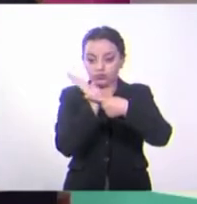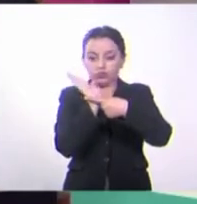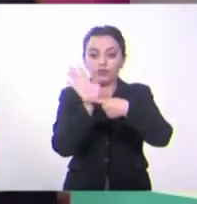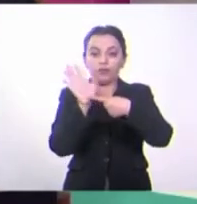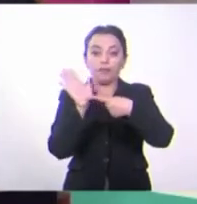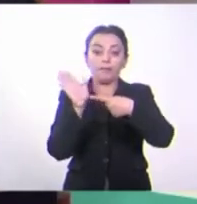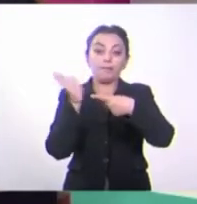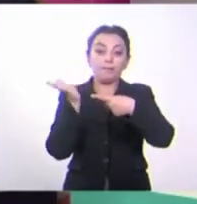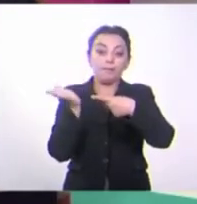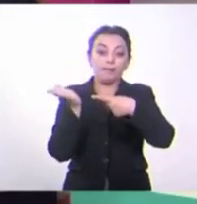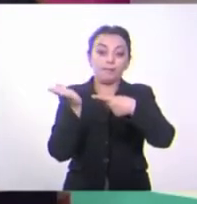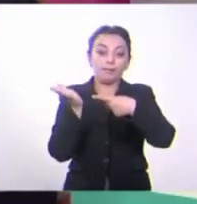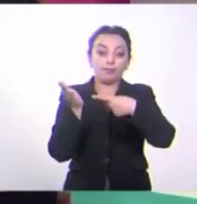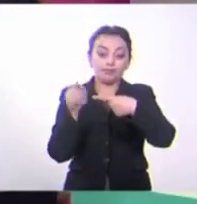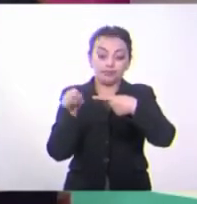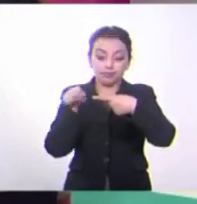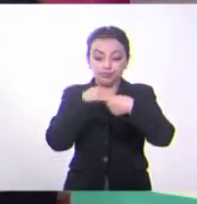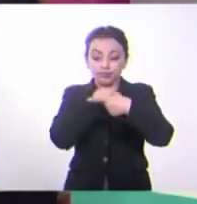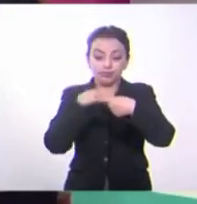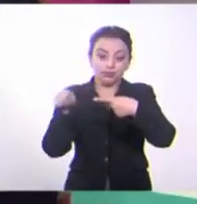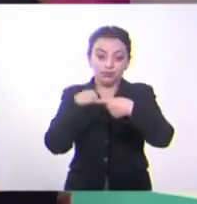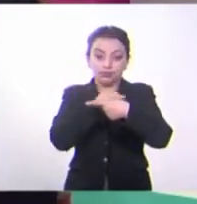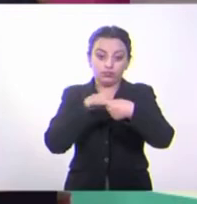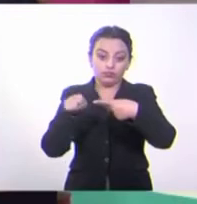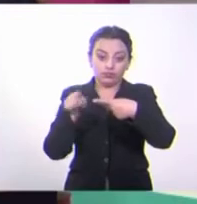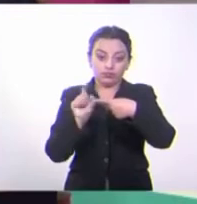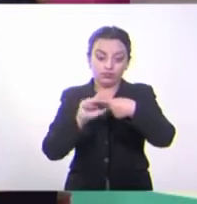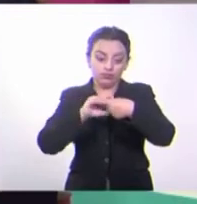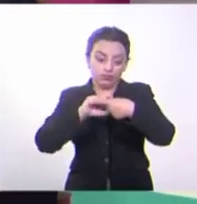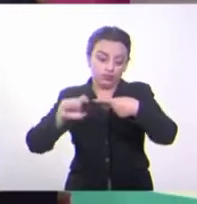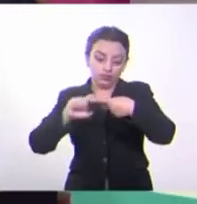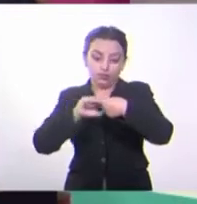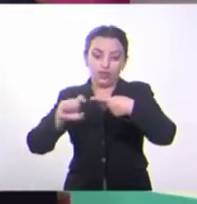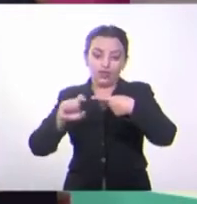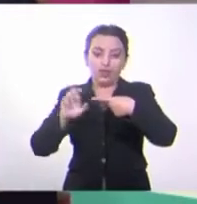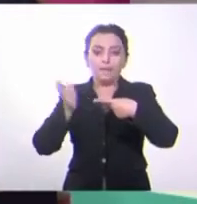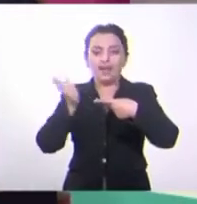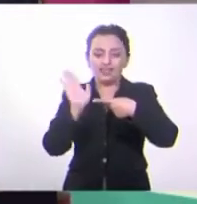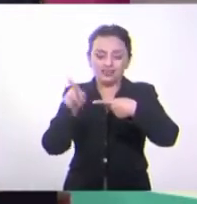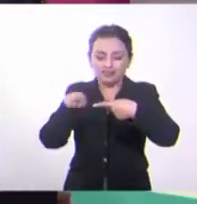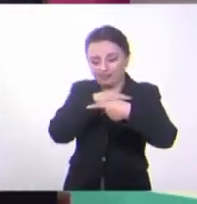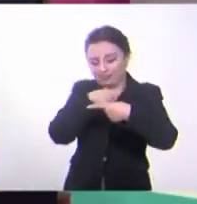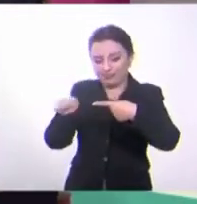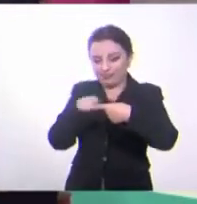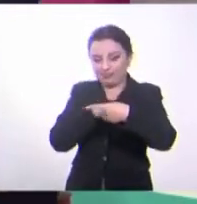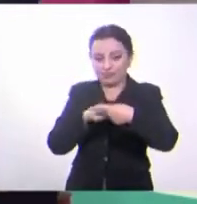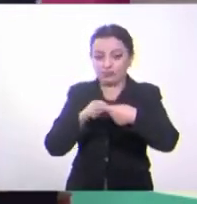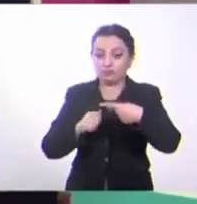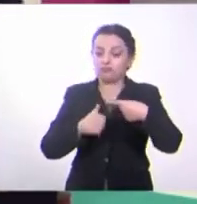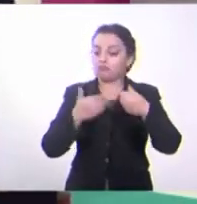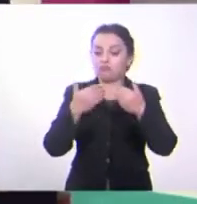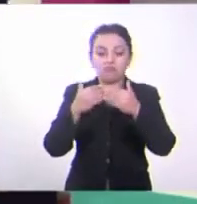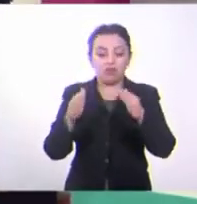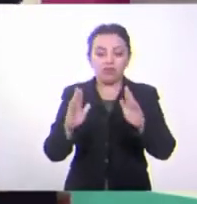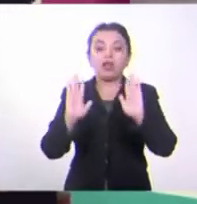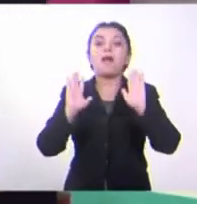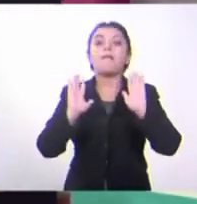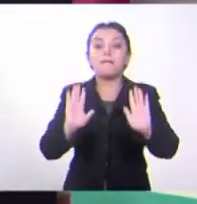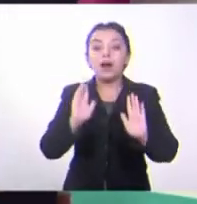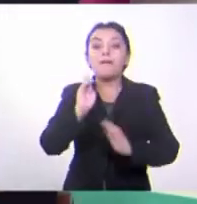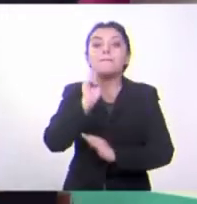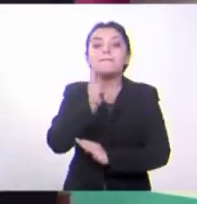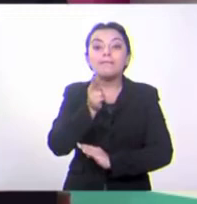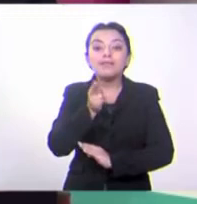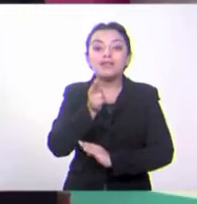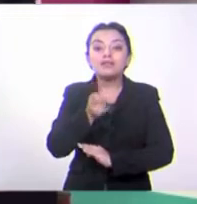parte de la... Bueno, en este caso el mío tiene como una pequeña regla, si te fijas. Sí, el mío no tiene. Vale. ¿Qué hacemos